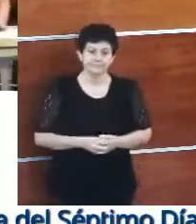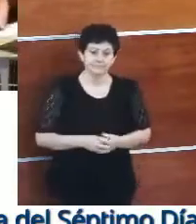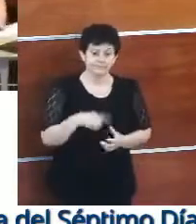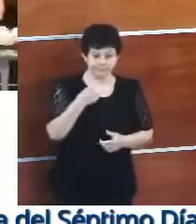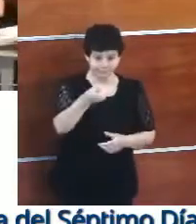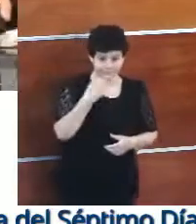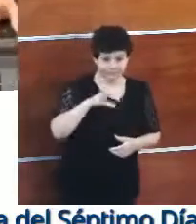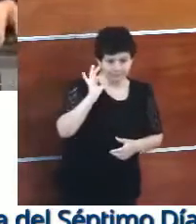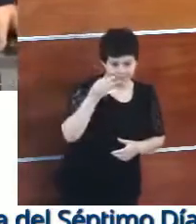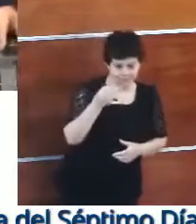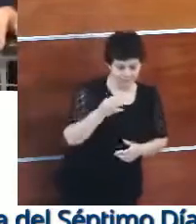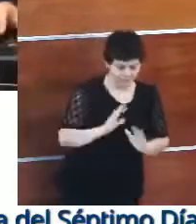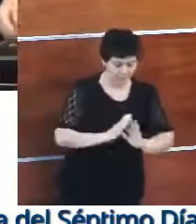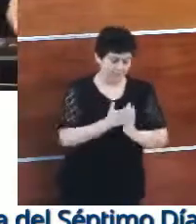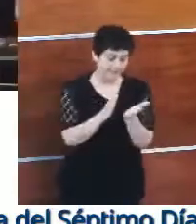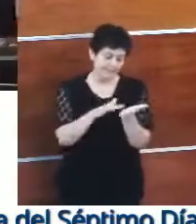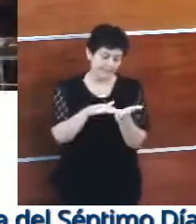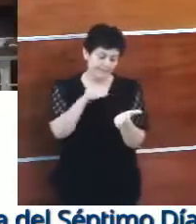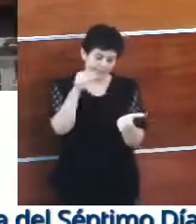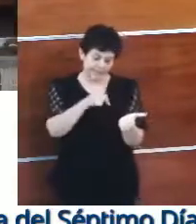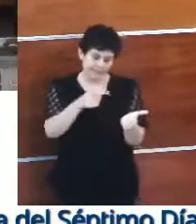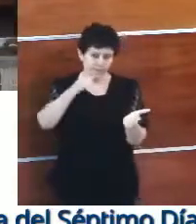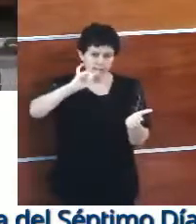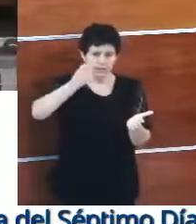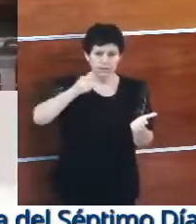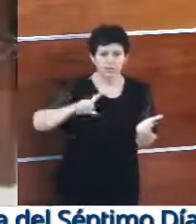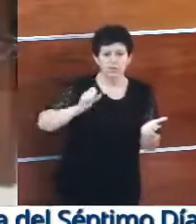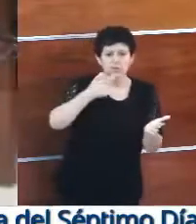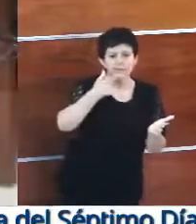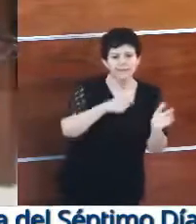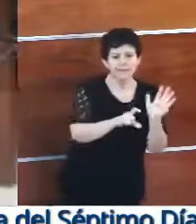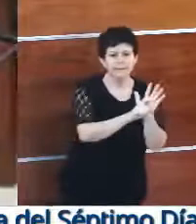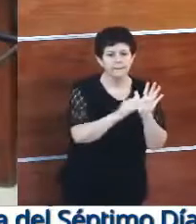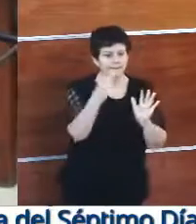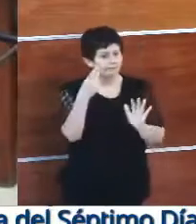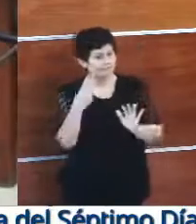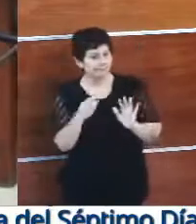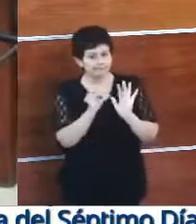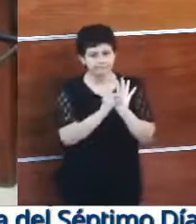¿Saben? En el Nuevo Testamento, nosotros allí en Lucas capítulo 21,